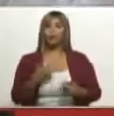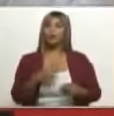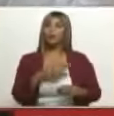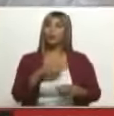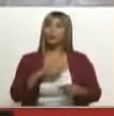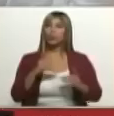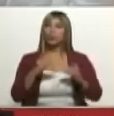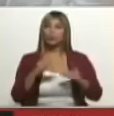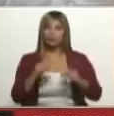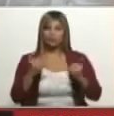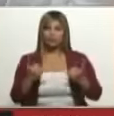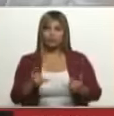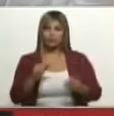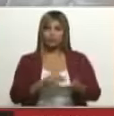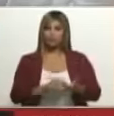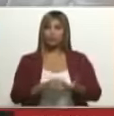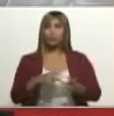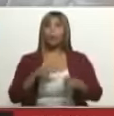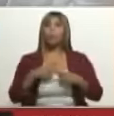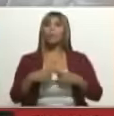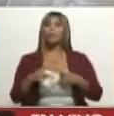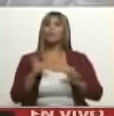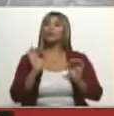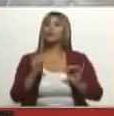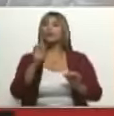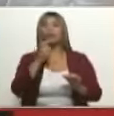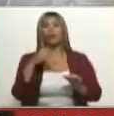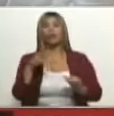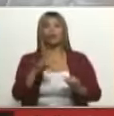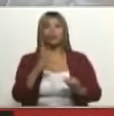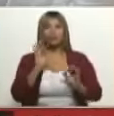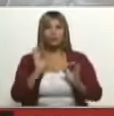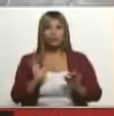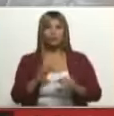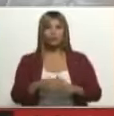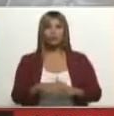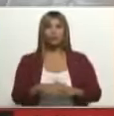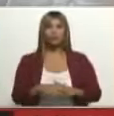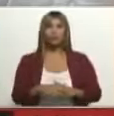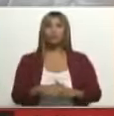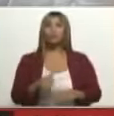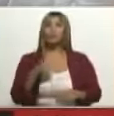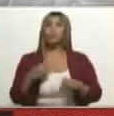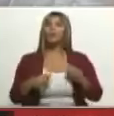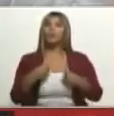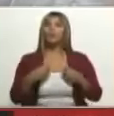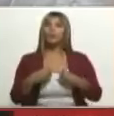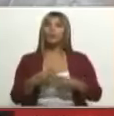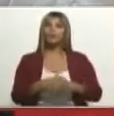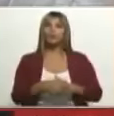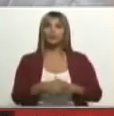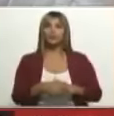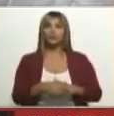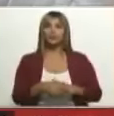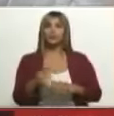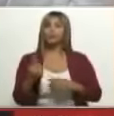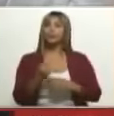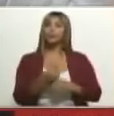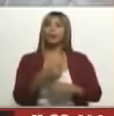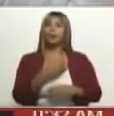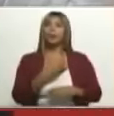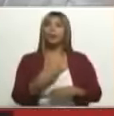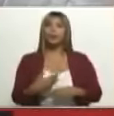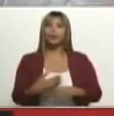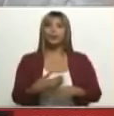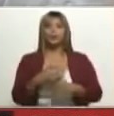acciones inmediatas, pero tengan la seguridad el pueblo de Venezuela que nosotros, nuestra mayor preocupación, y así nos ordena nuestro presidente,